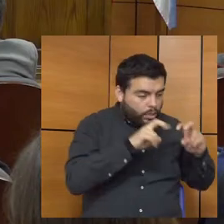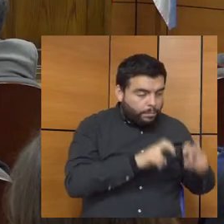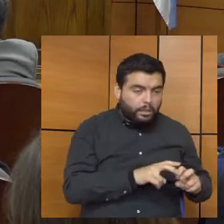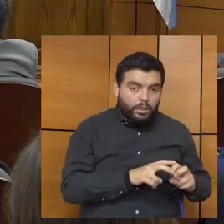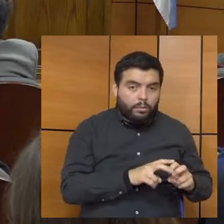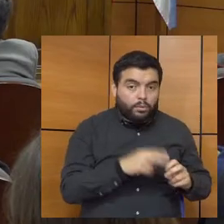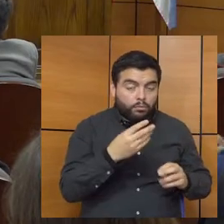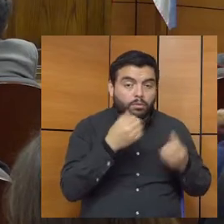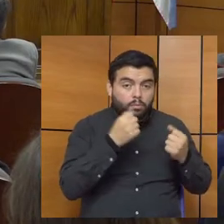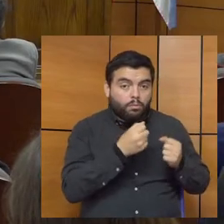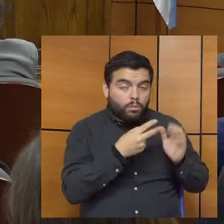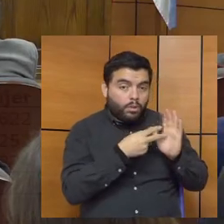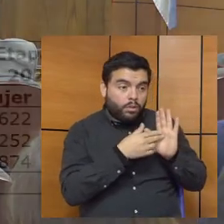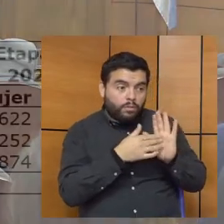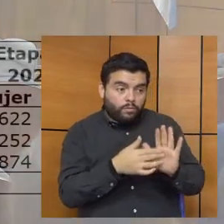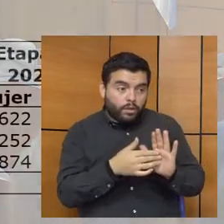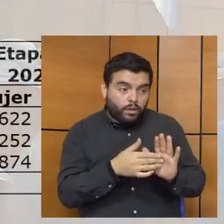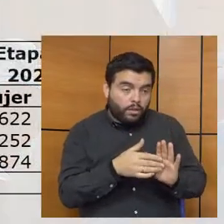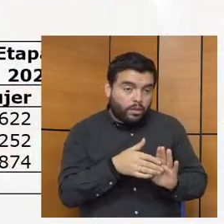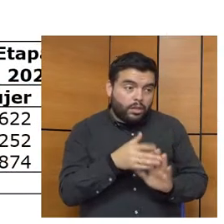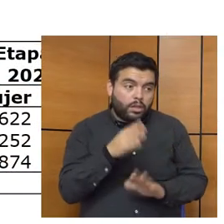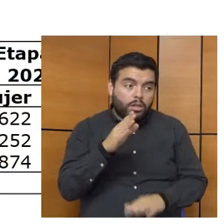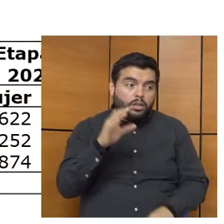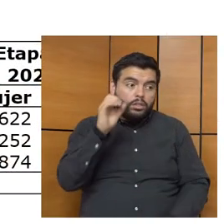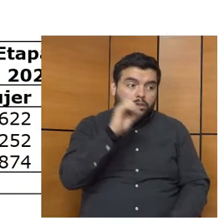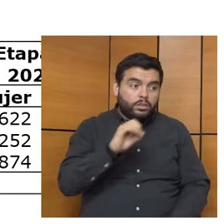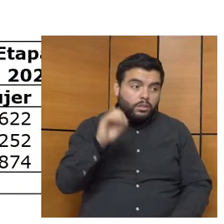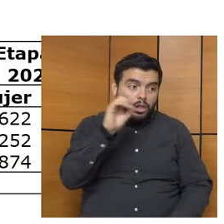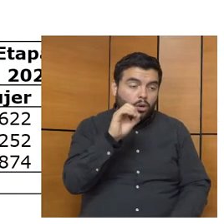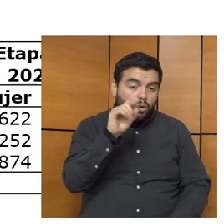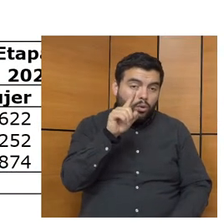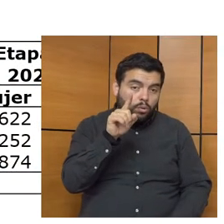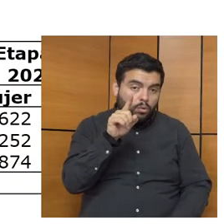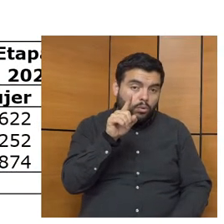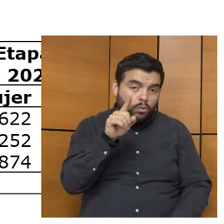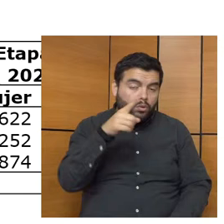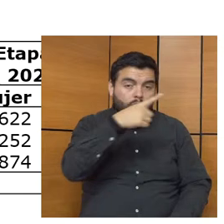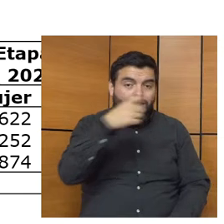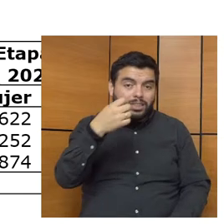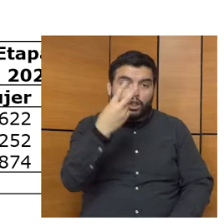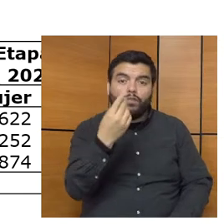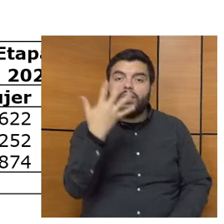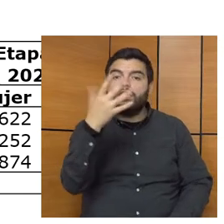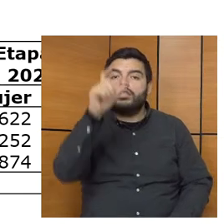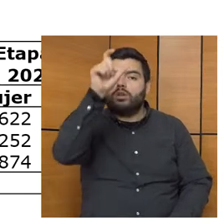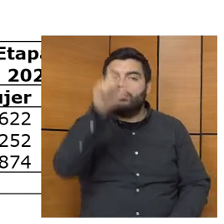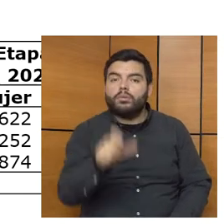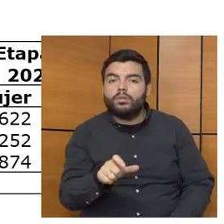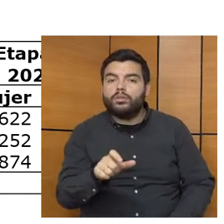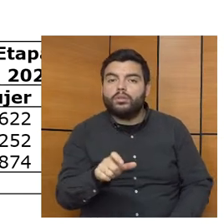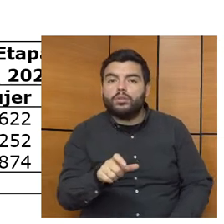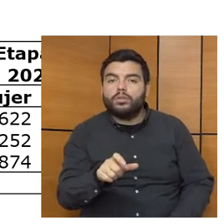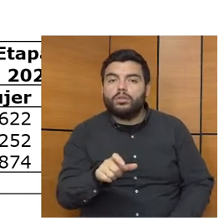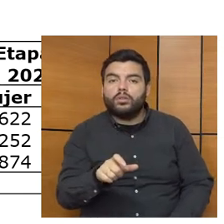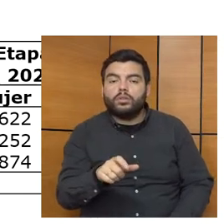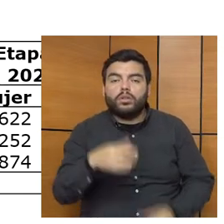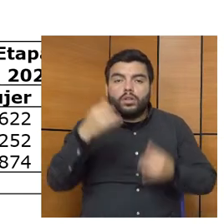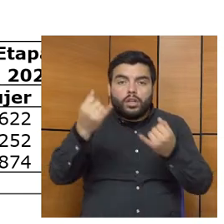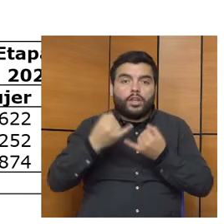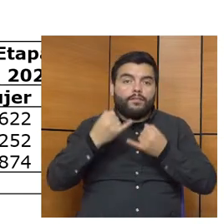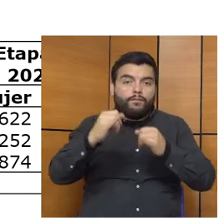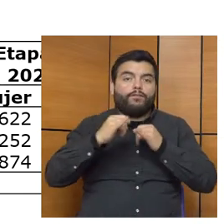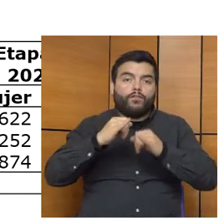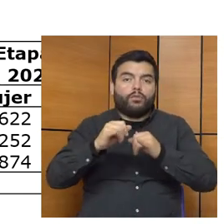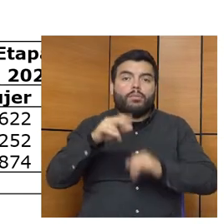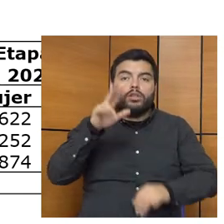Ahí pueden ver, la primera etapa, la etapa cero, nosotros encuestamos a 395 personas, esas 395 son los datos que acaba de mencionar el doctor